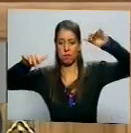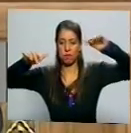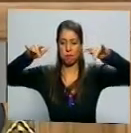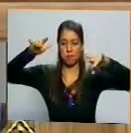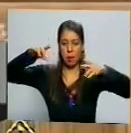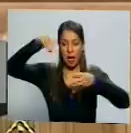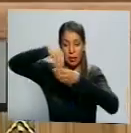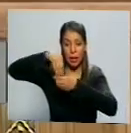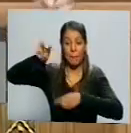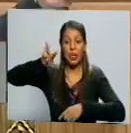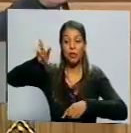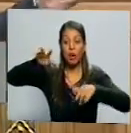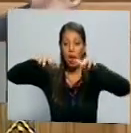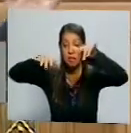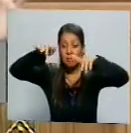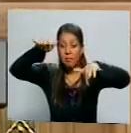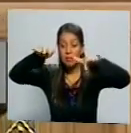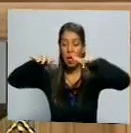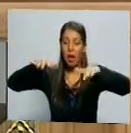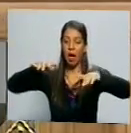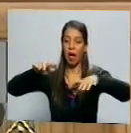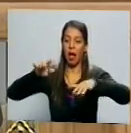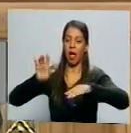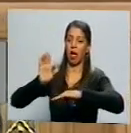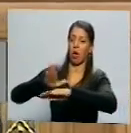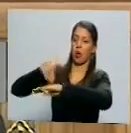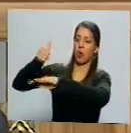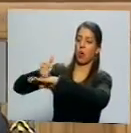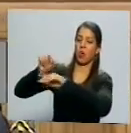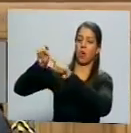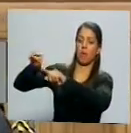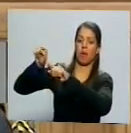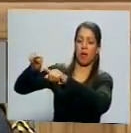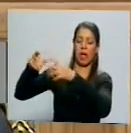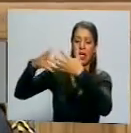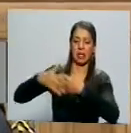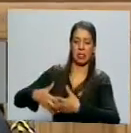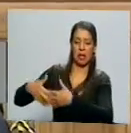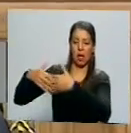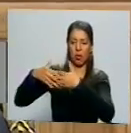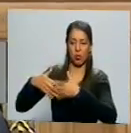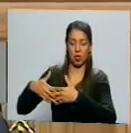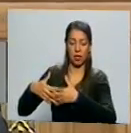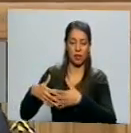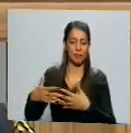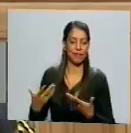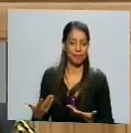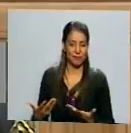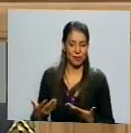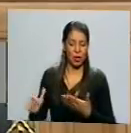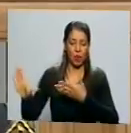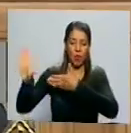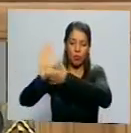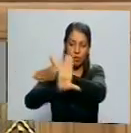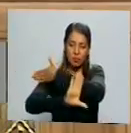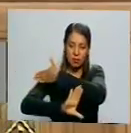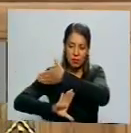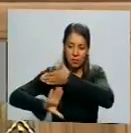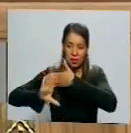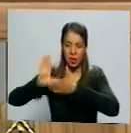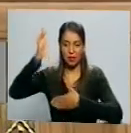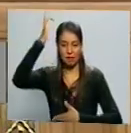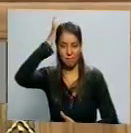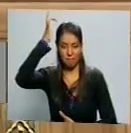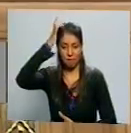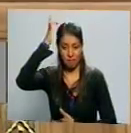país, para decir, ya le van a echar la culpa al imperialismo, de manera tal de lavarle la cara al imperialismo. Si